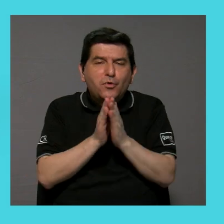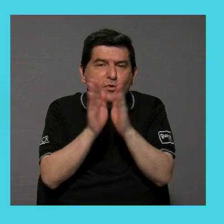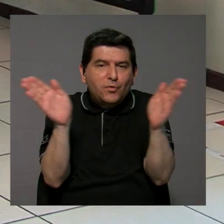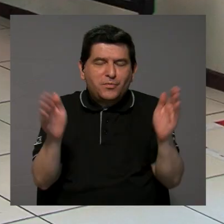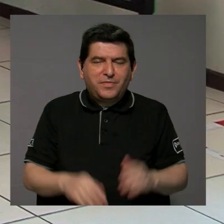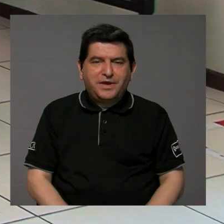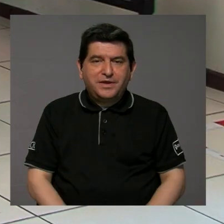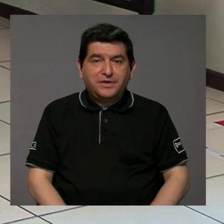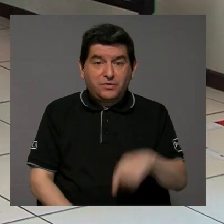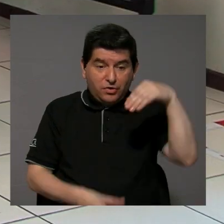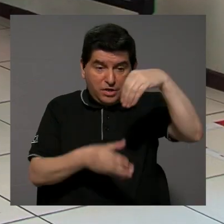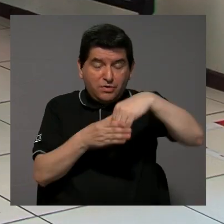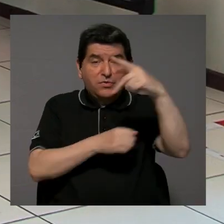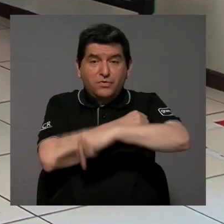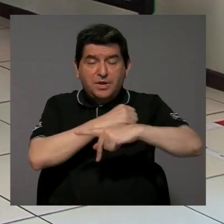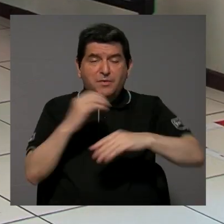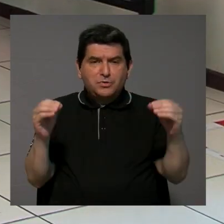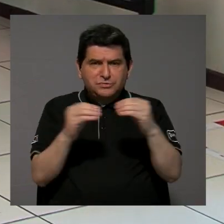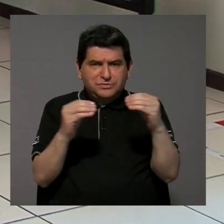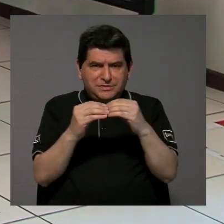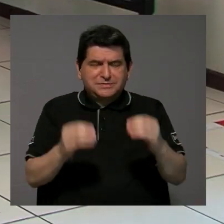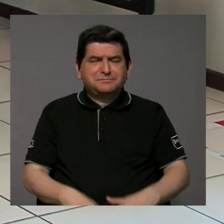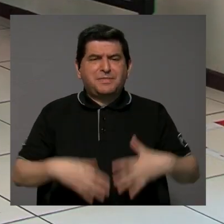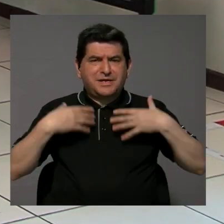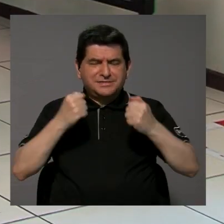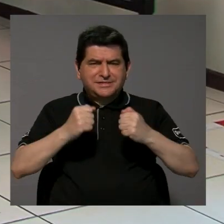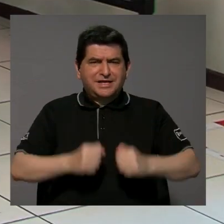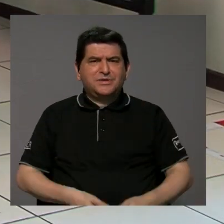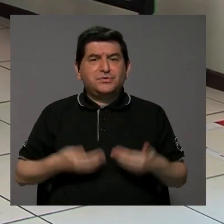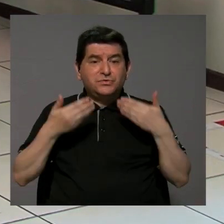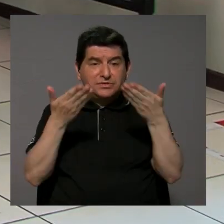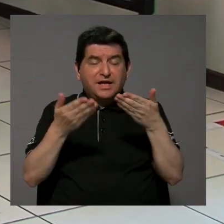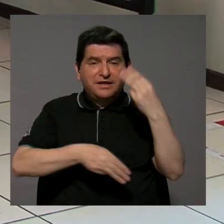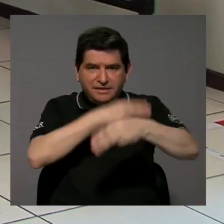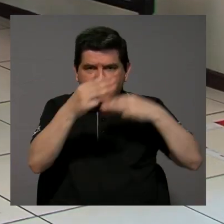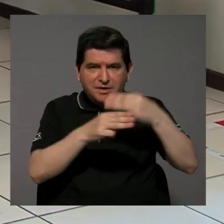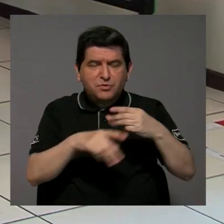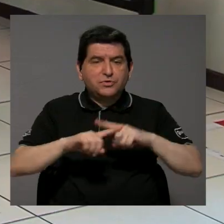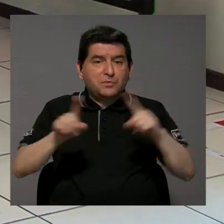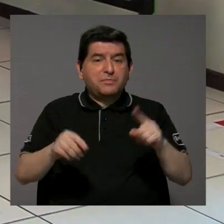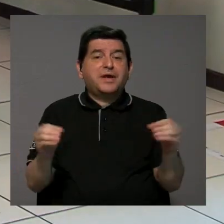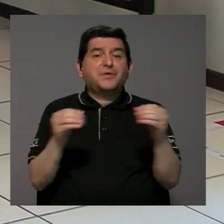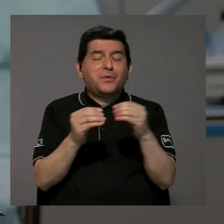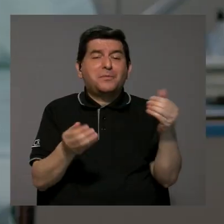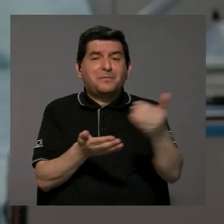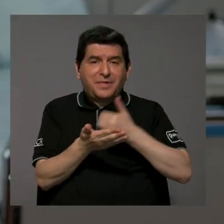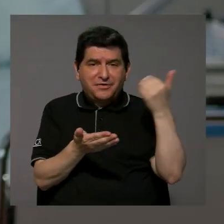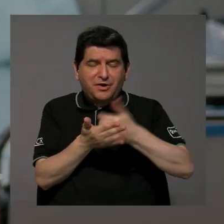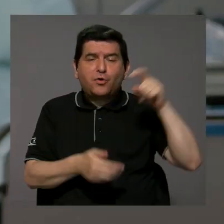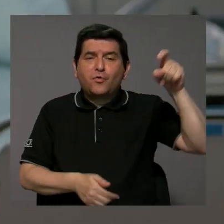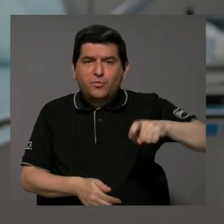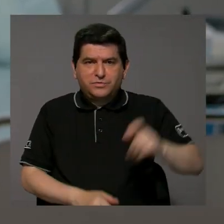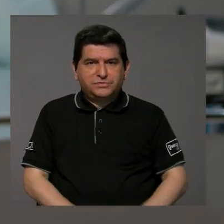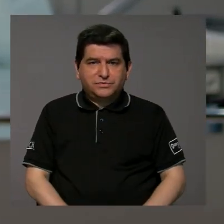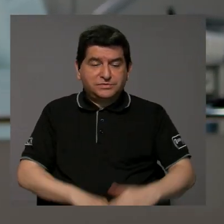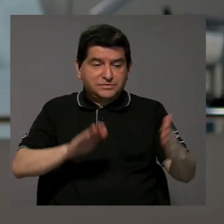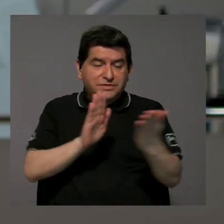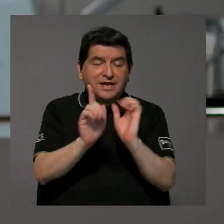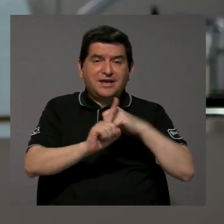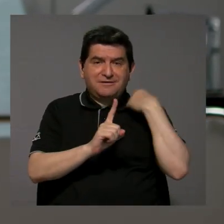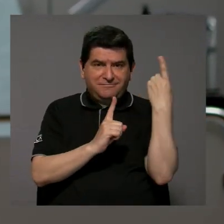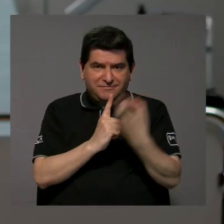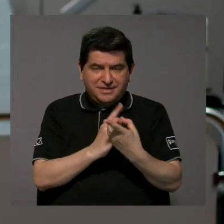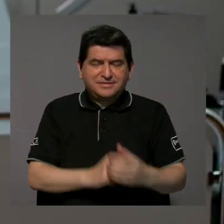Eso incluye a los países que más destinan recursos en salud del mundo y aún así tienen que plantearse movilizar más recursos porque estamos frente a